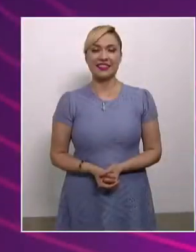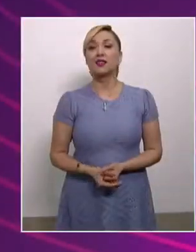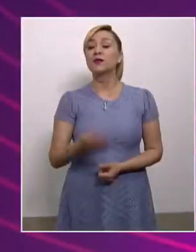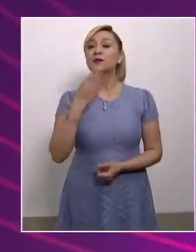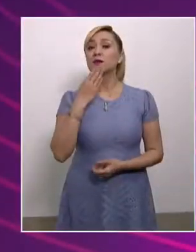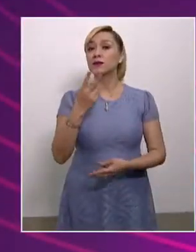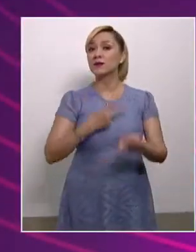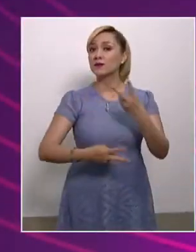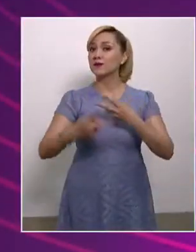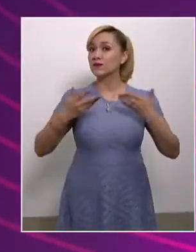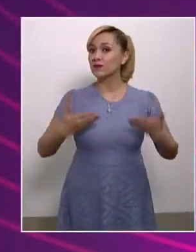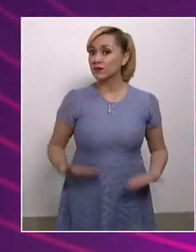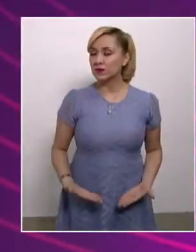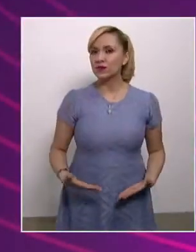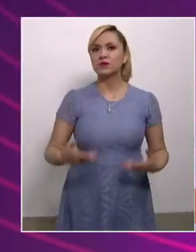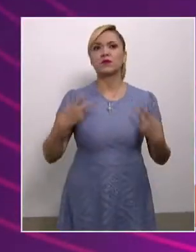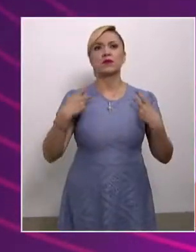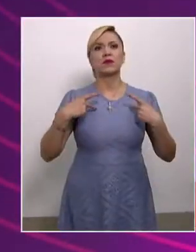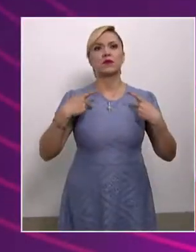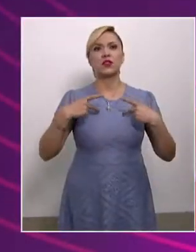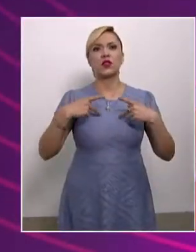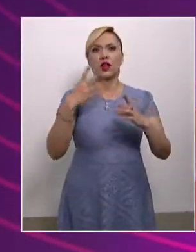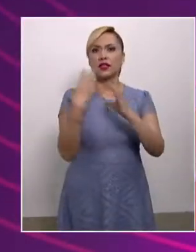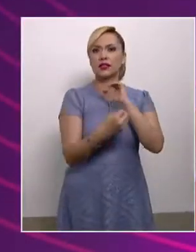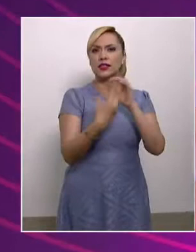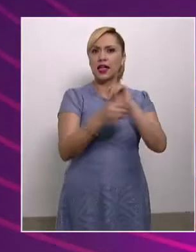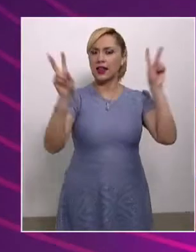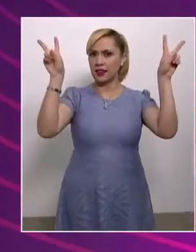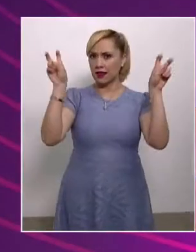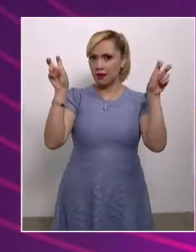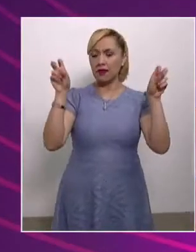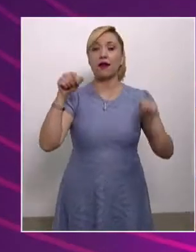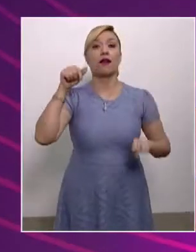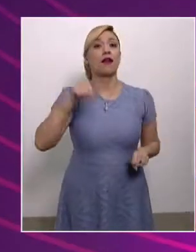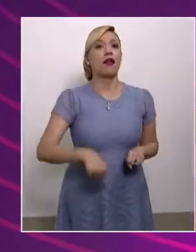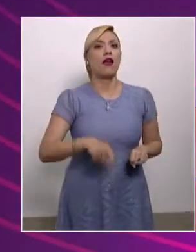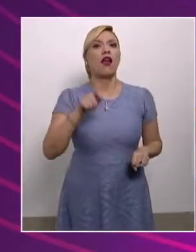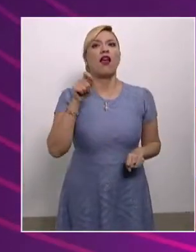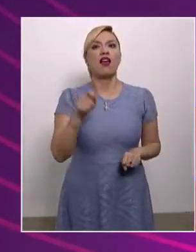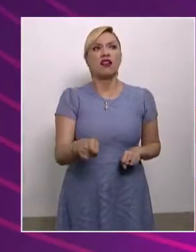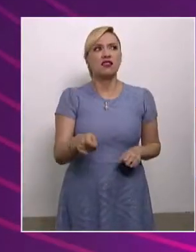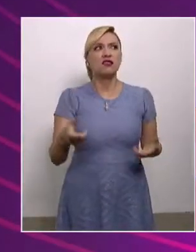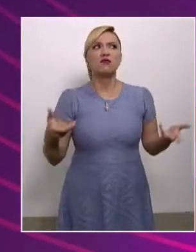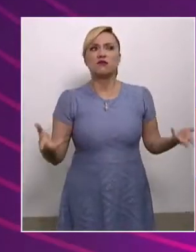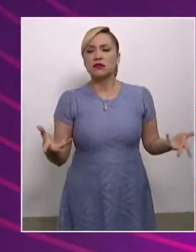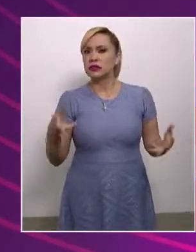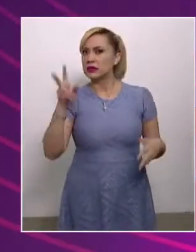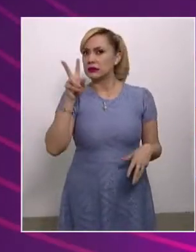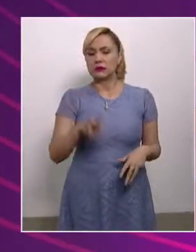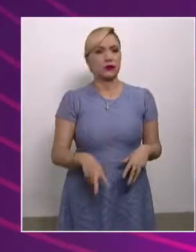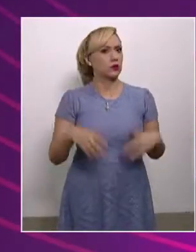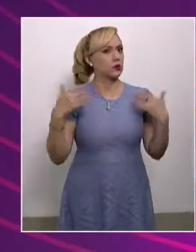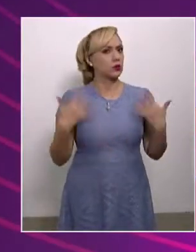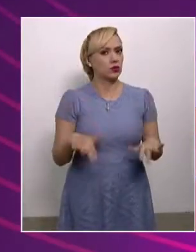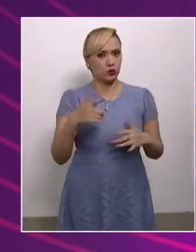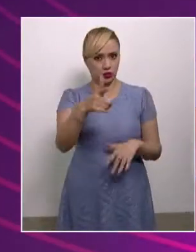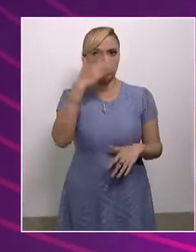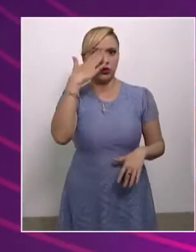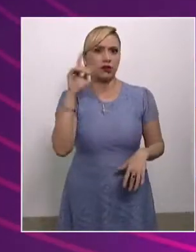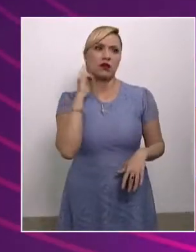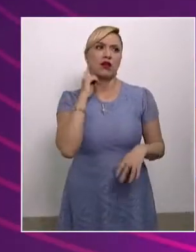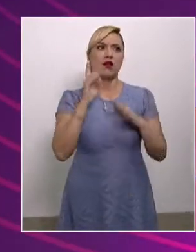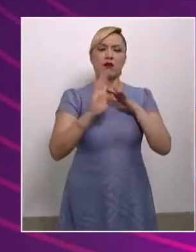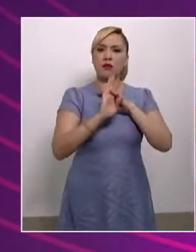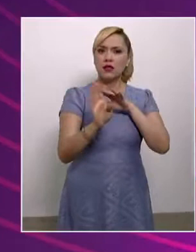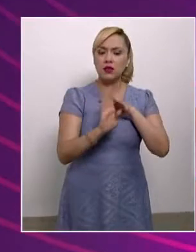Bienvenidos de nueva cuenta a Con los Refugiados. En esta ocasión vamos a tocar un tema muy actual que tiene que ver con migración